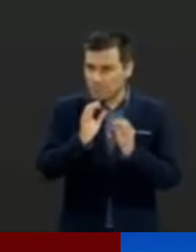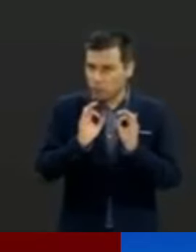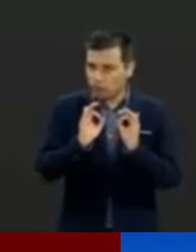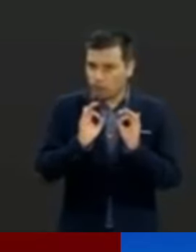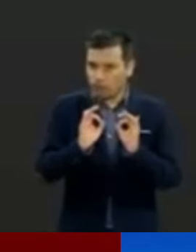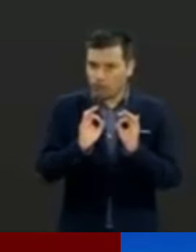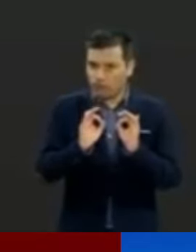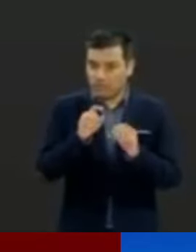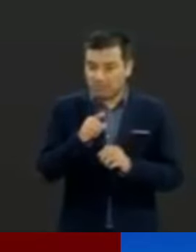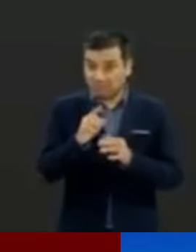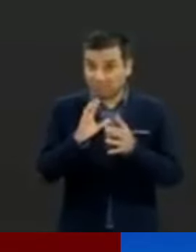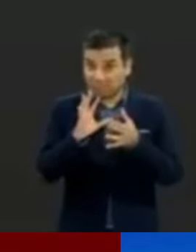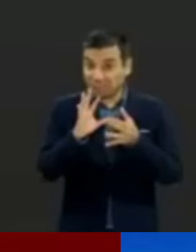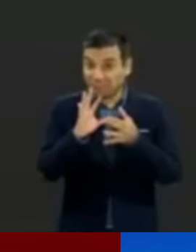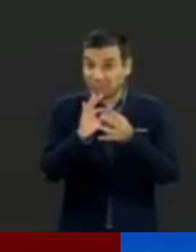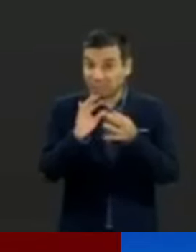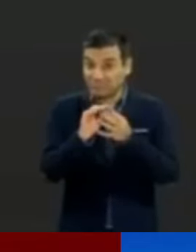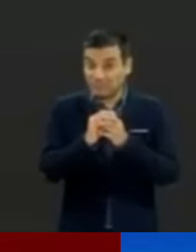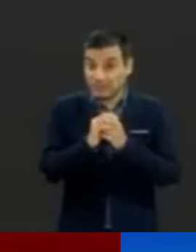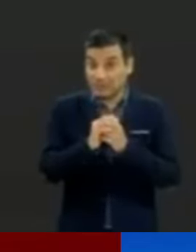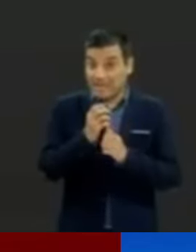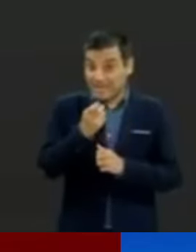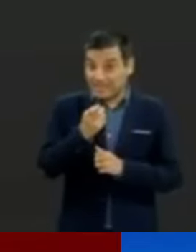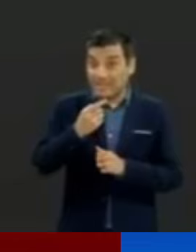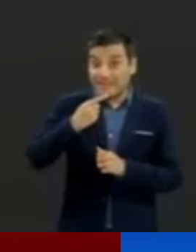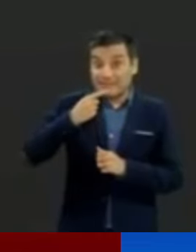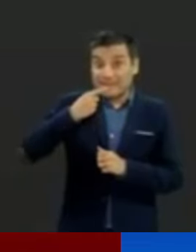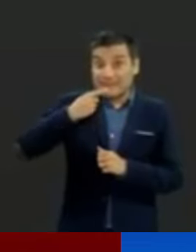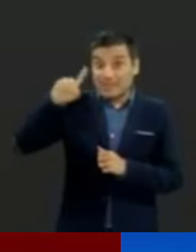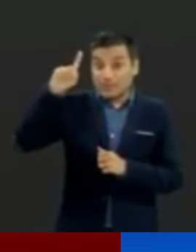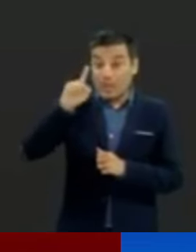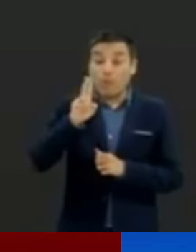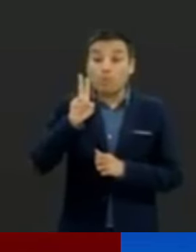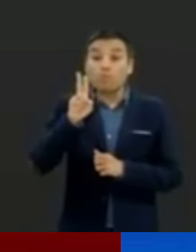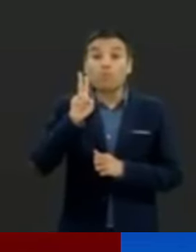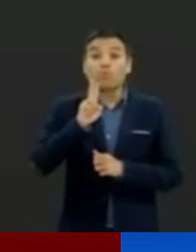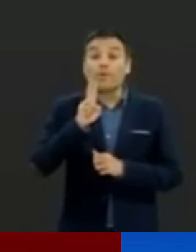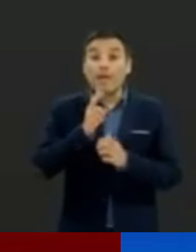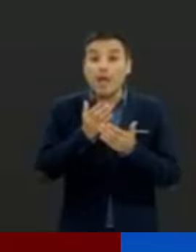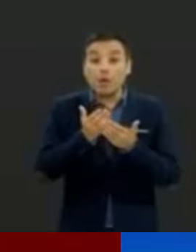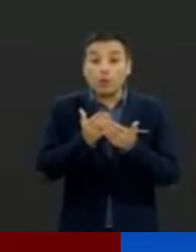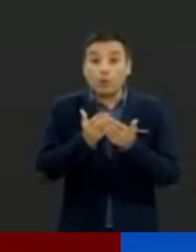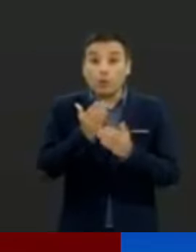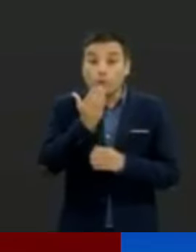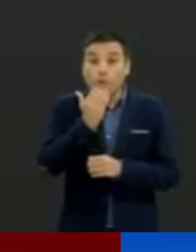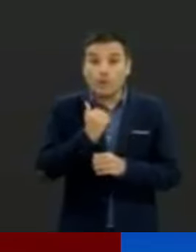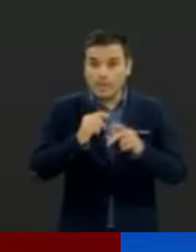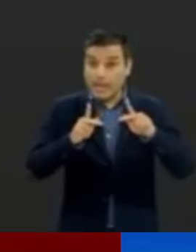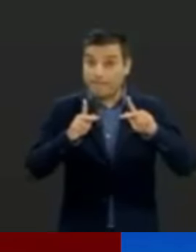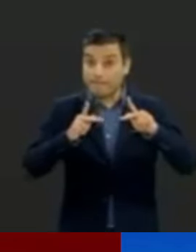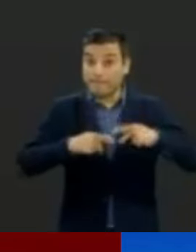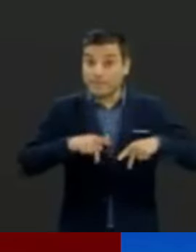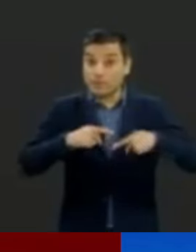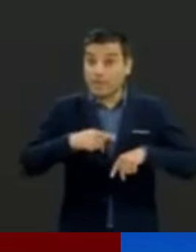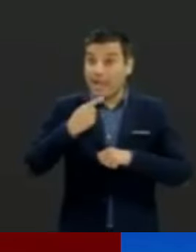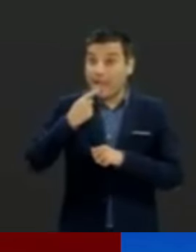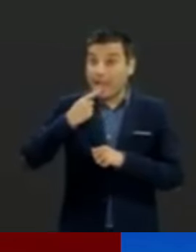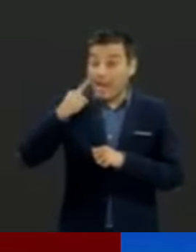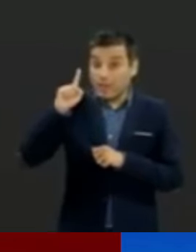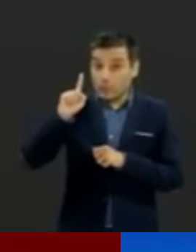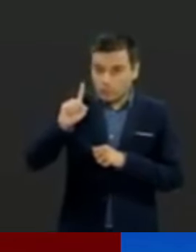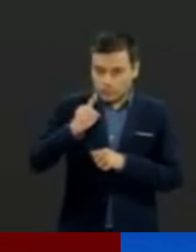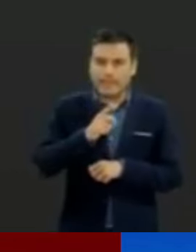manera asertiva que no se acreditan los hechos denunciados. La carga de la prueba corresponde a quien acusa y en este caso dicha carga no